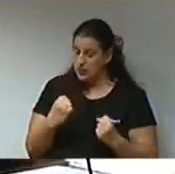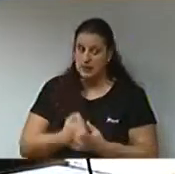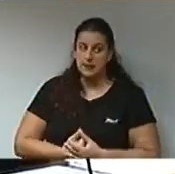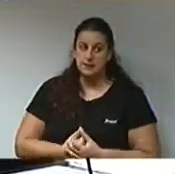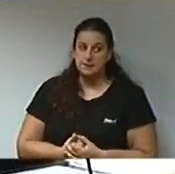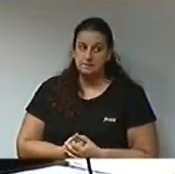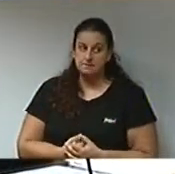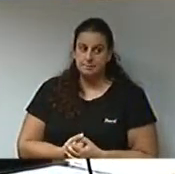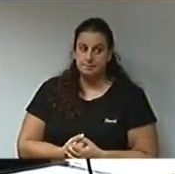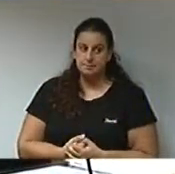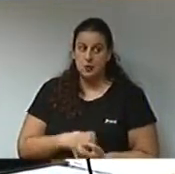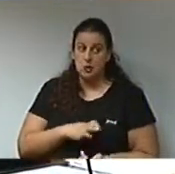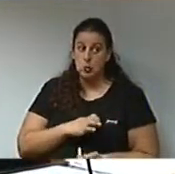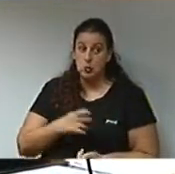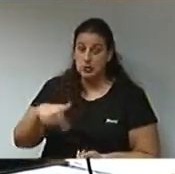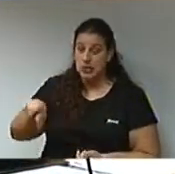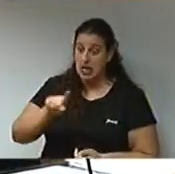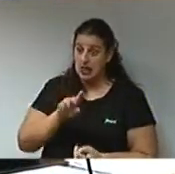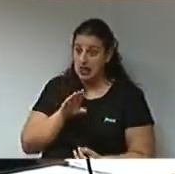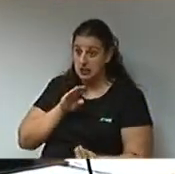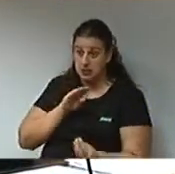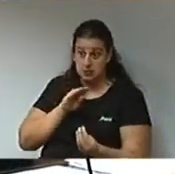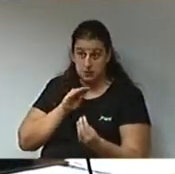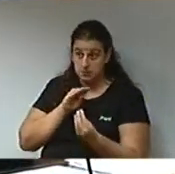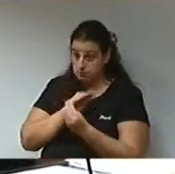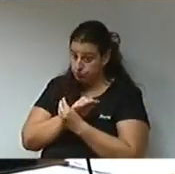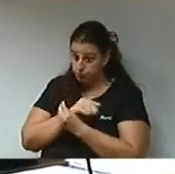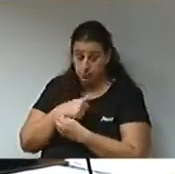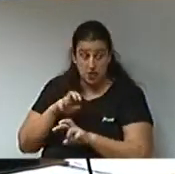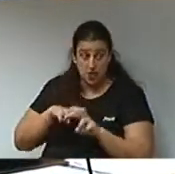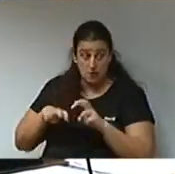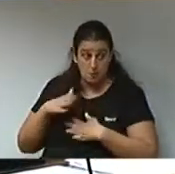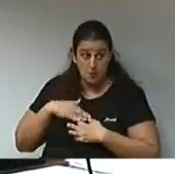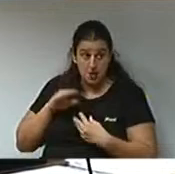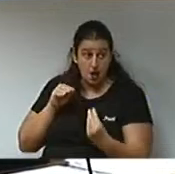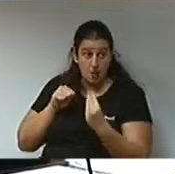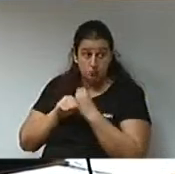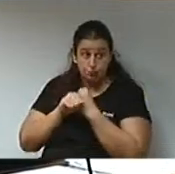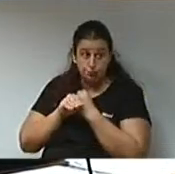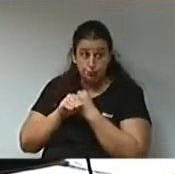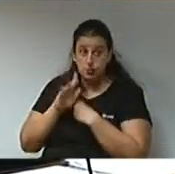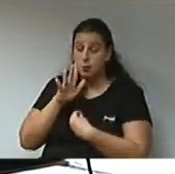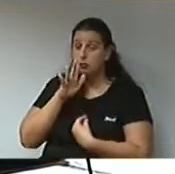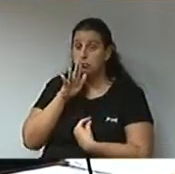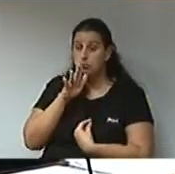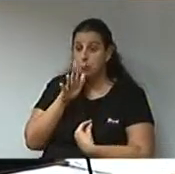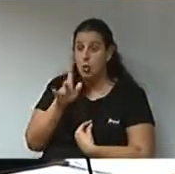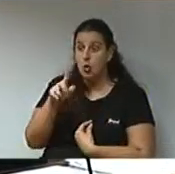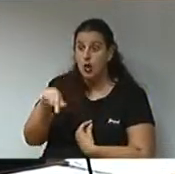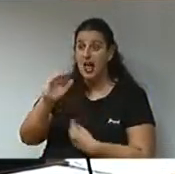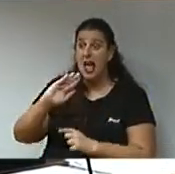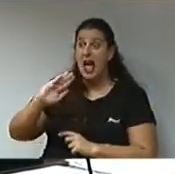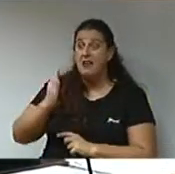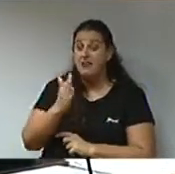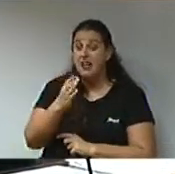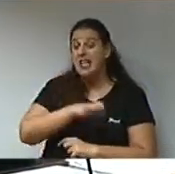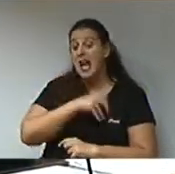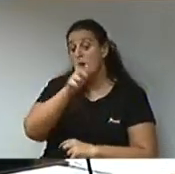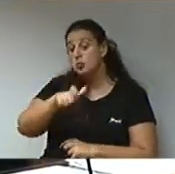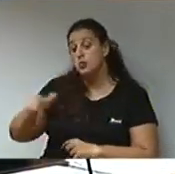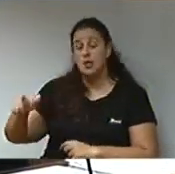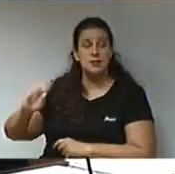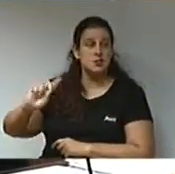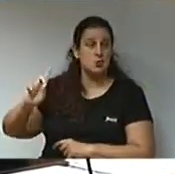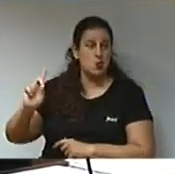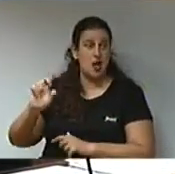que ustedes no están de acuerdo con nuestra reforma fiscal porque no les afecta a ustedes. No afecta